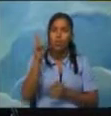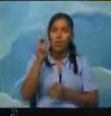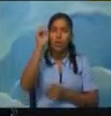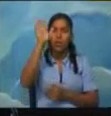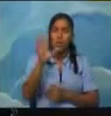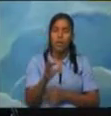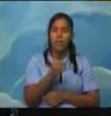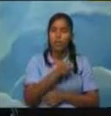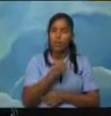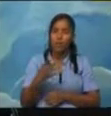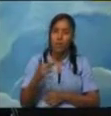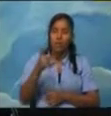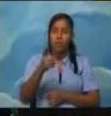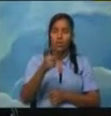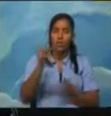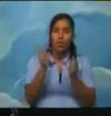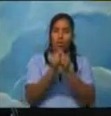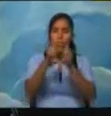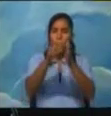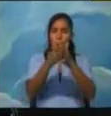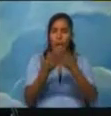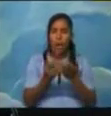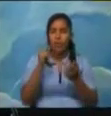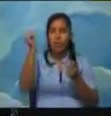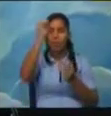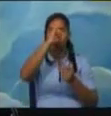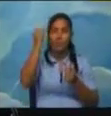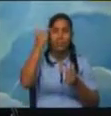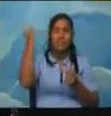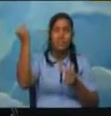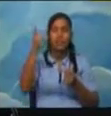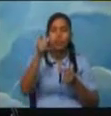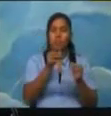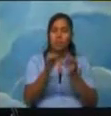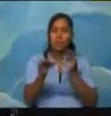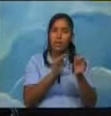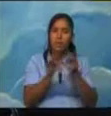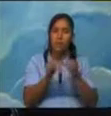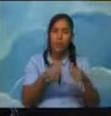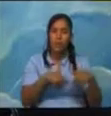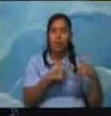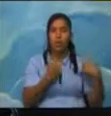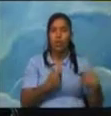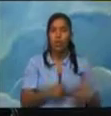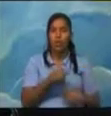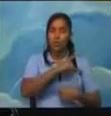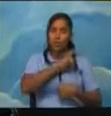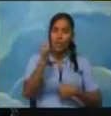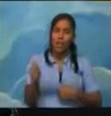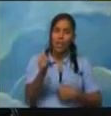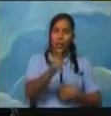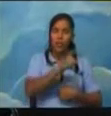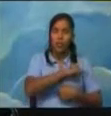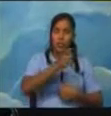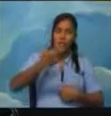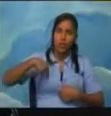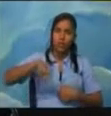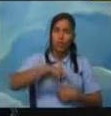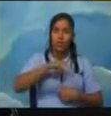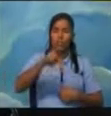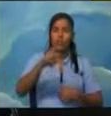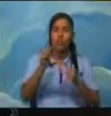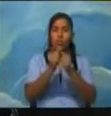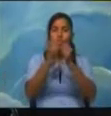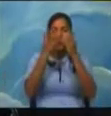doctor Jaime Van Puerta, con palabra de sabiduría. Prepara el corazón de cada uno de nosotros para recibir con mansedumbre la